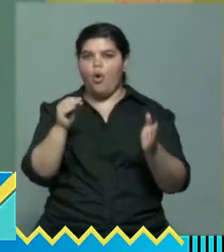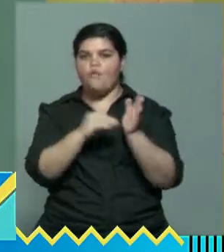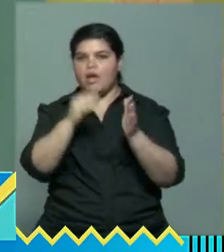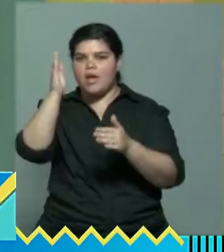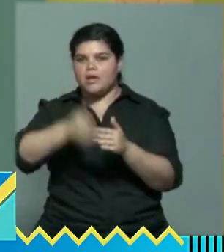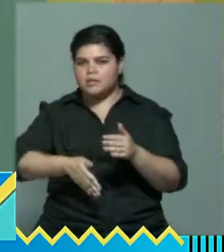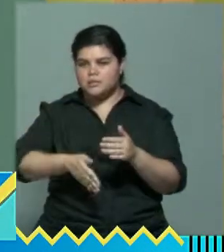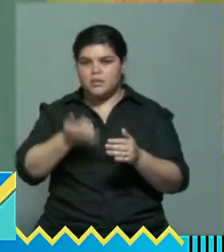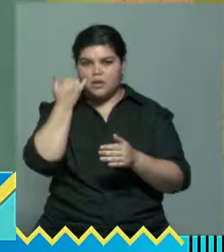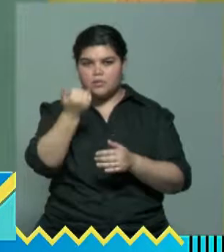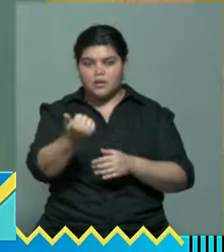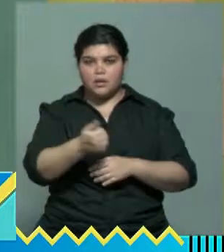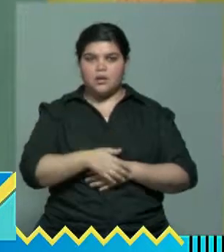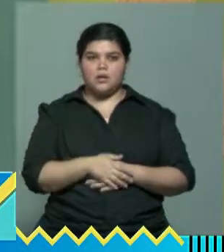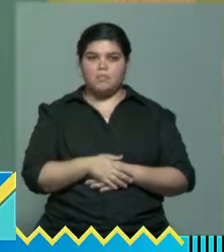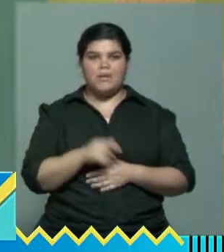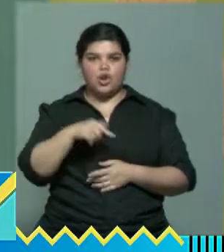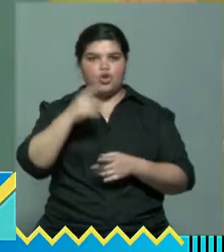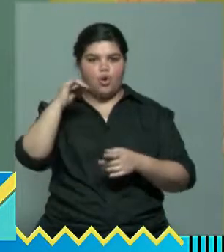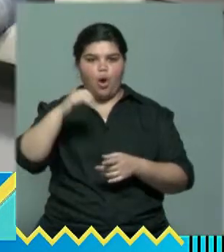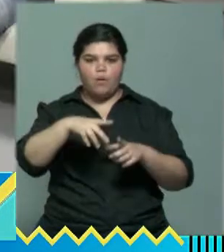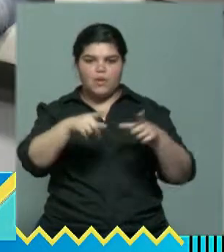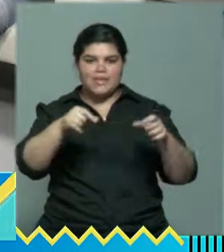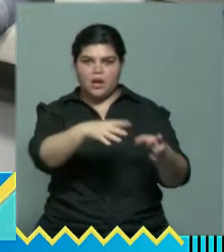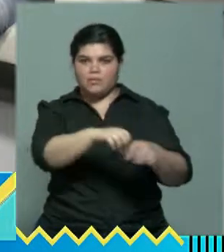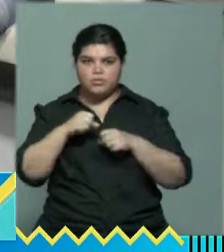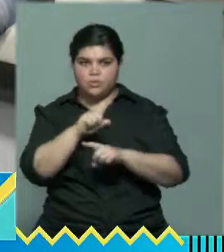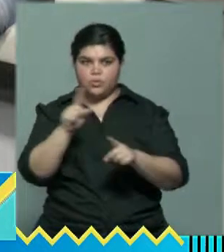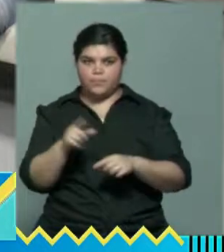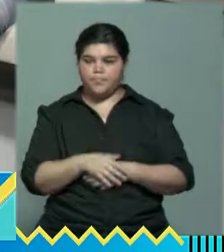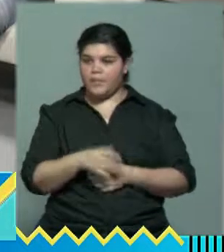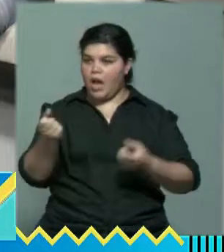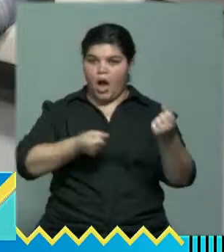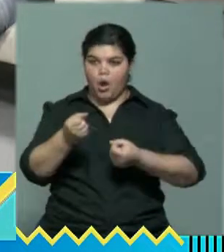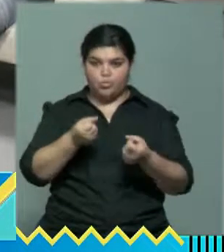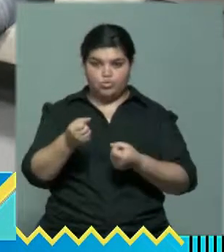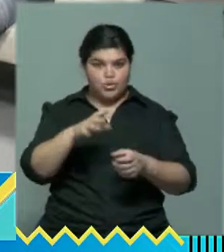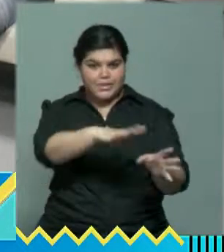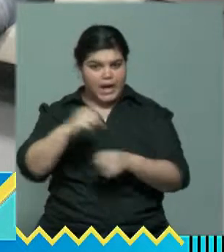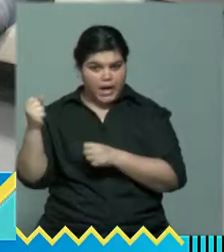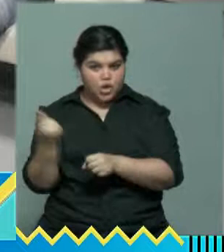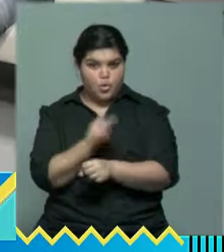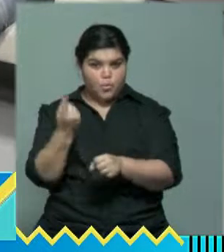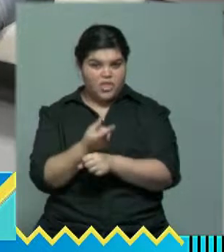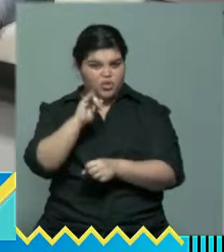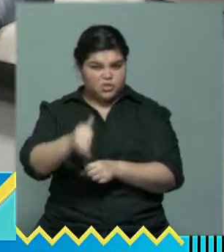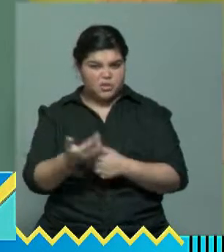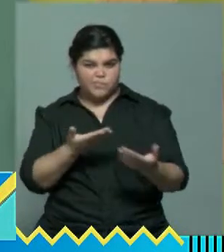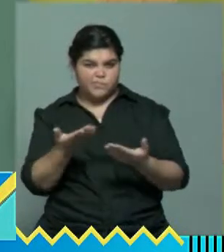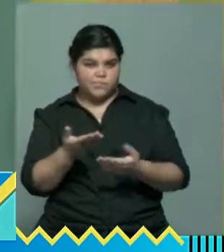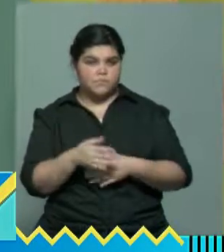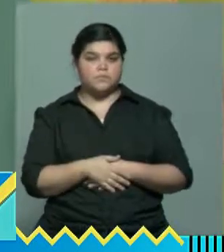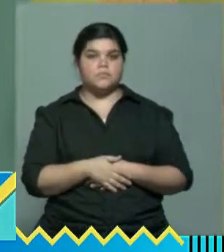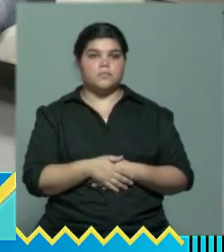Pero no se hace retención de la licencia de conducir. Lo mismo del vehículo, ¿no? No se lo pueden retener. ¿O sí se puede retener el vehículo? Claro, la regla es